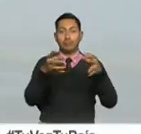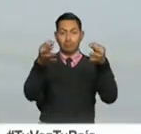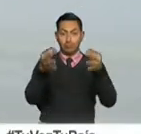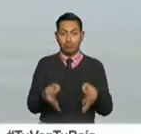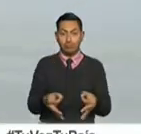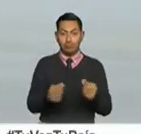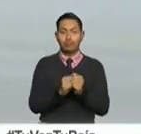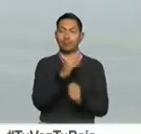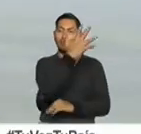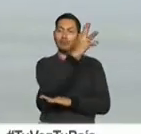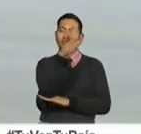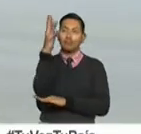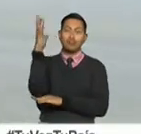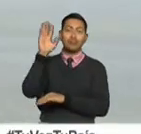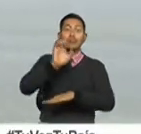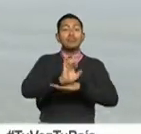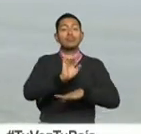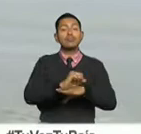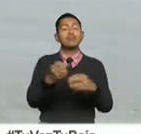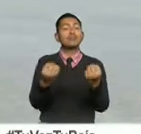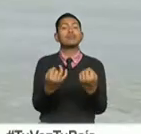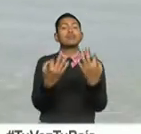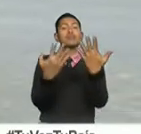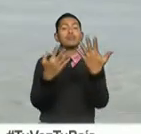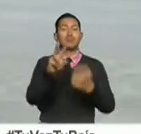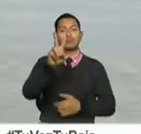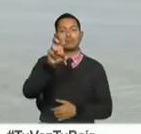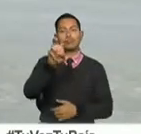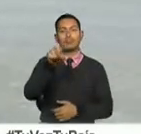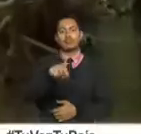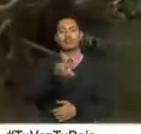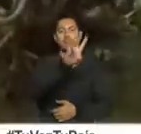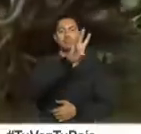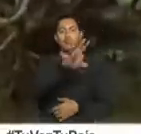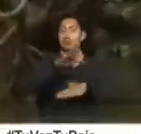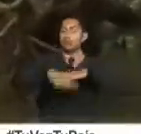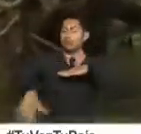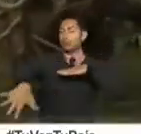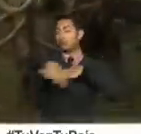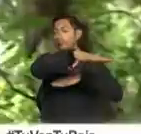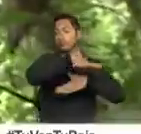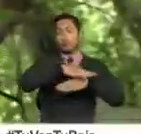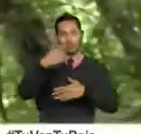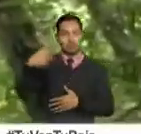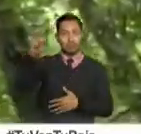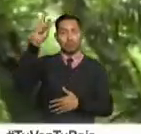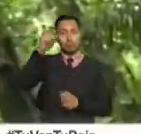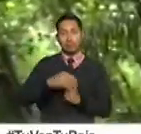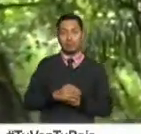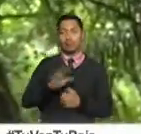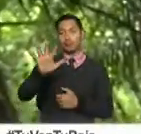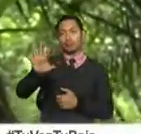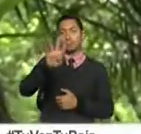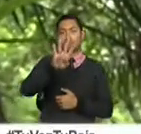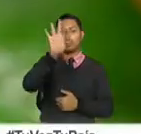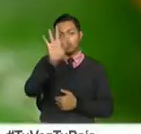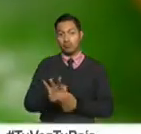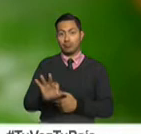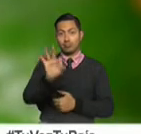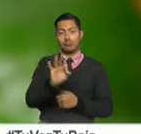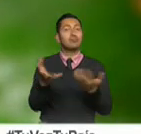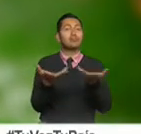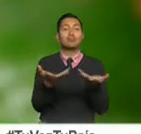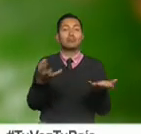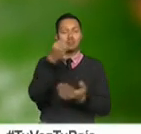bosques en el Ecuador alcanza una extensión de 12.7 millones de hectáreas, de las cuales el 54% se concentra en la